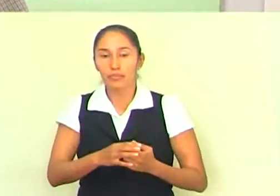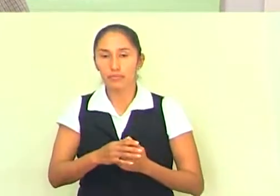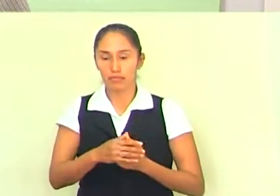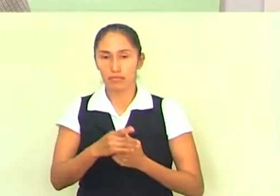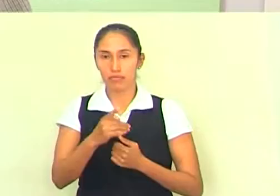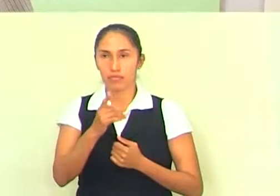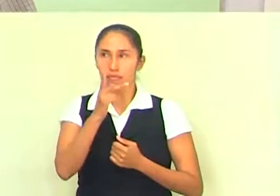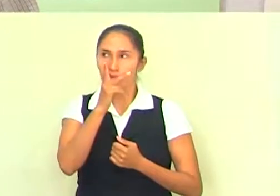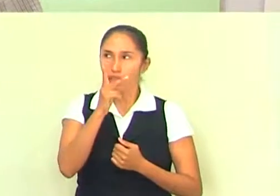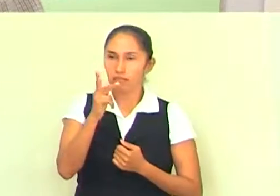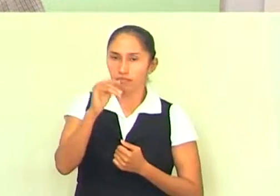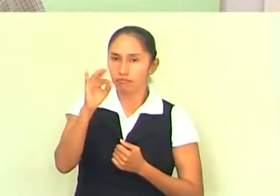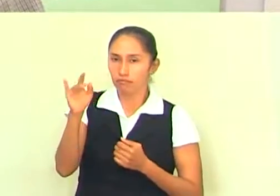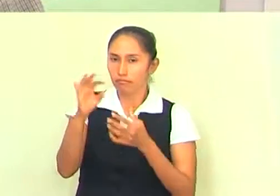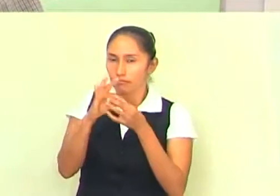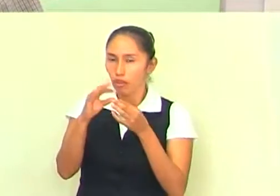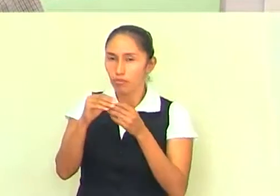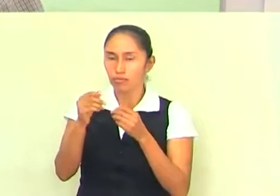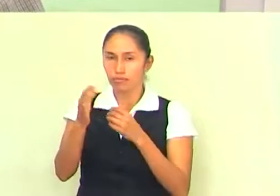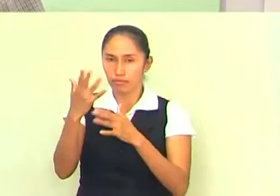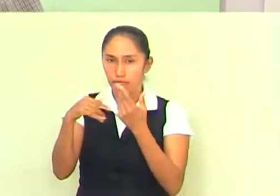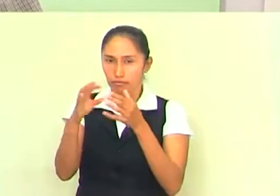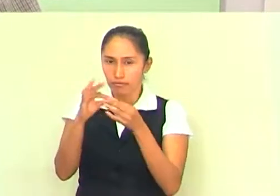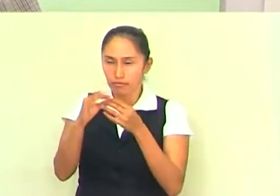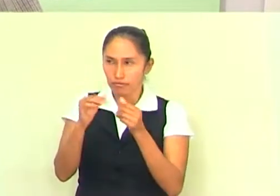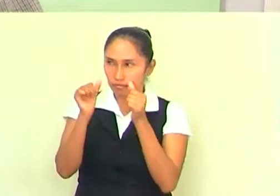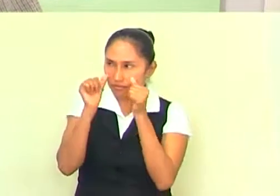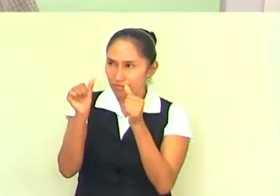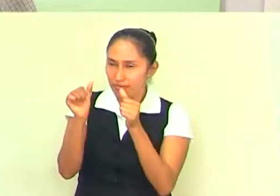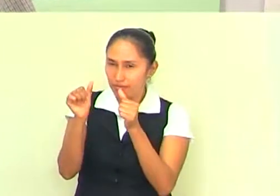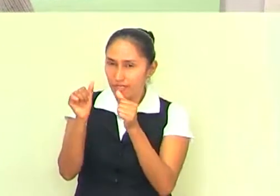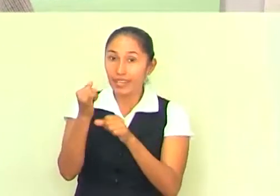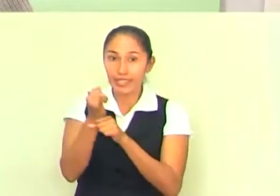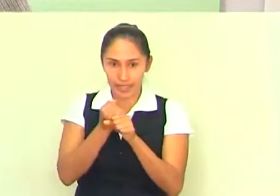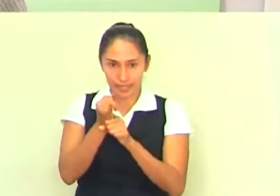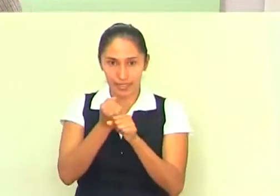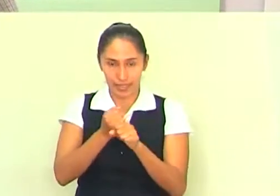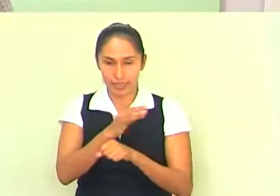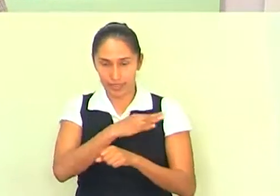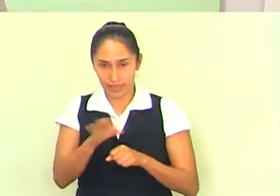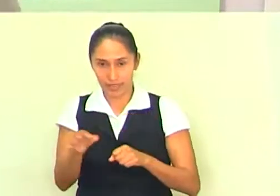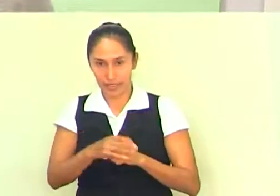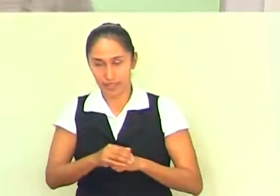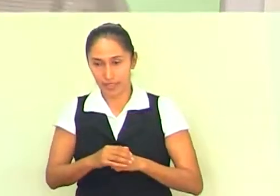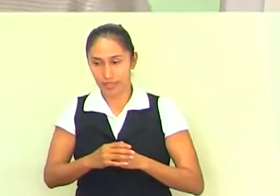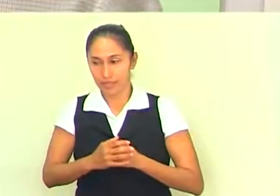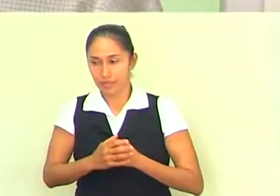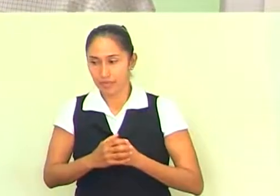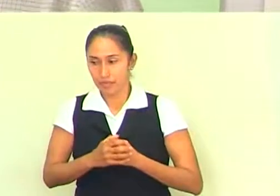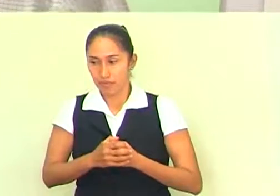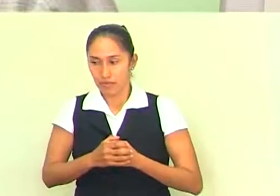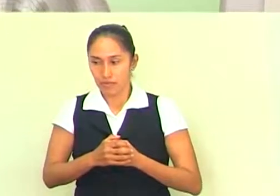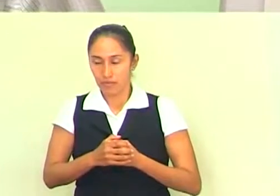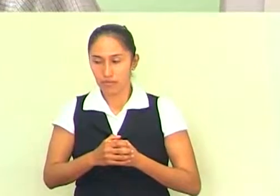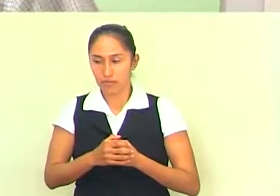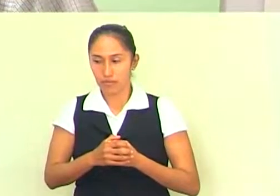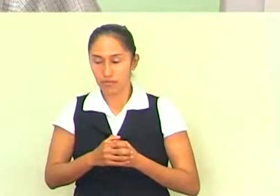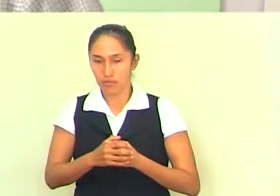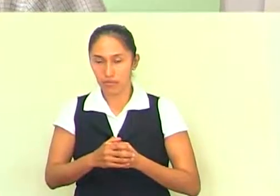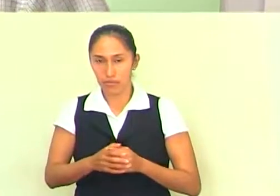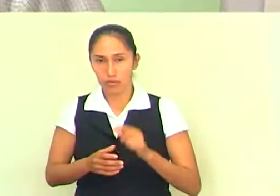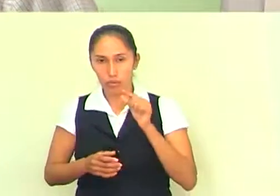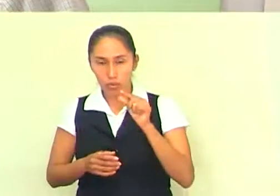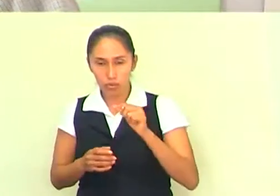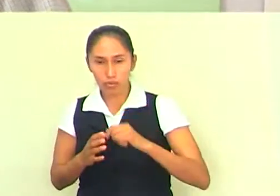estos conceptos, pero sobre todo que lo vayas adoptando en tu lenguaje, en tu léxico, porque así es como vas a ir